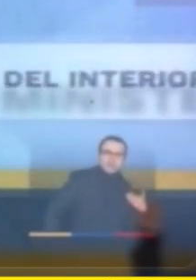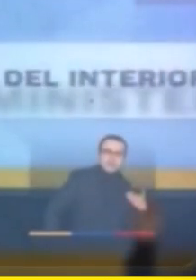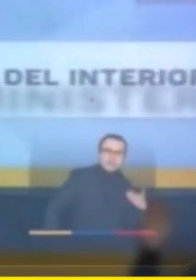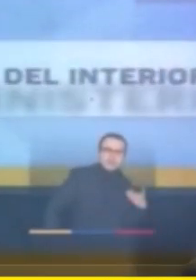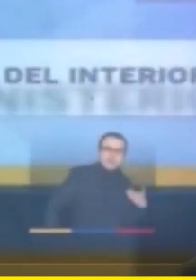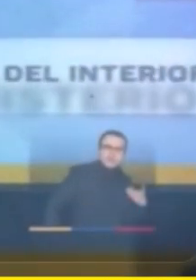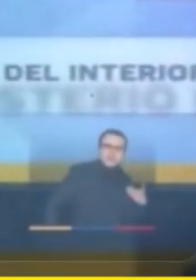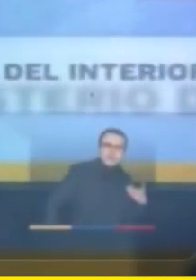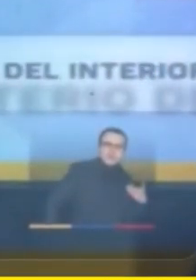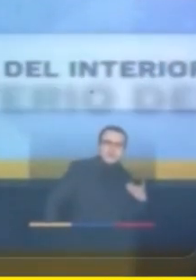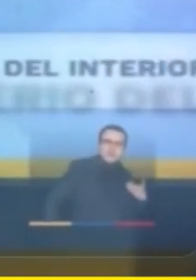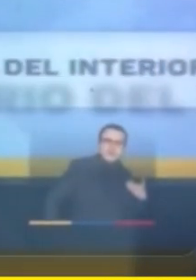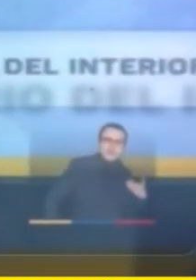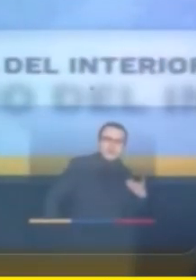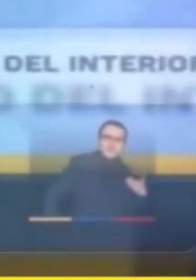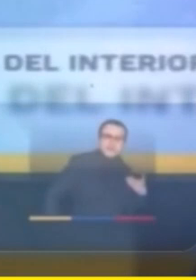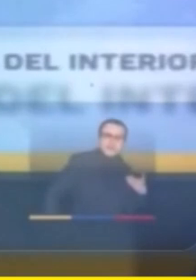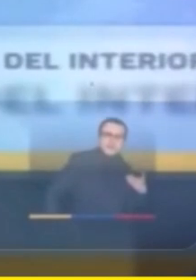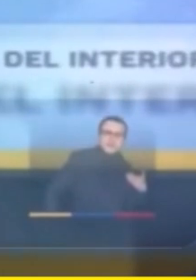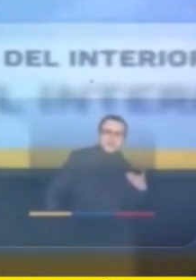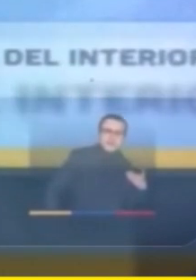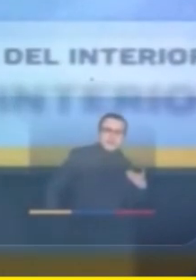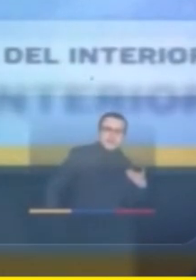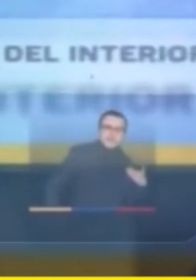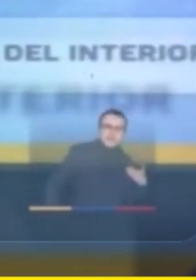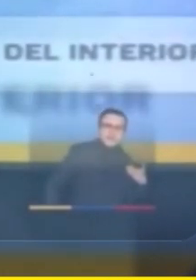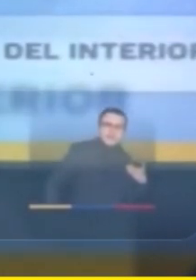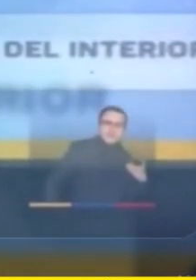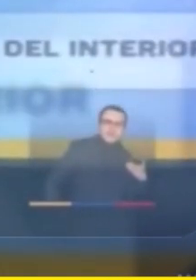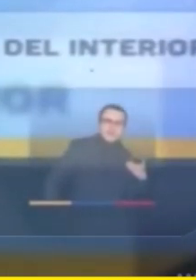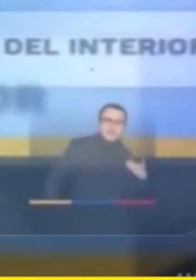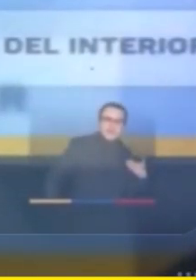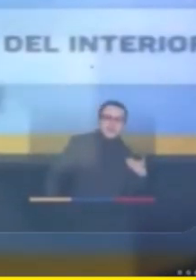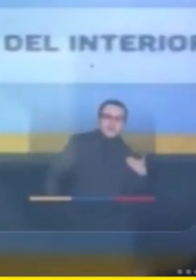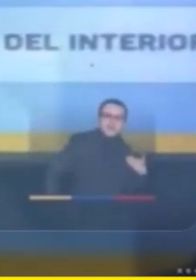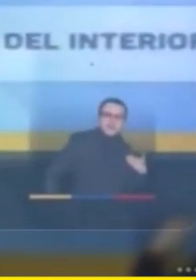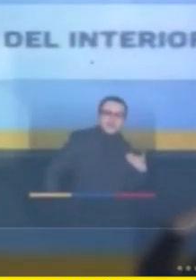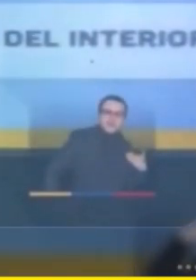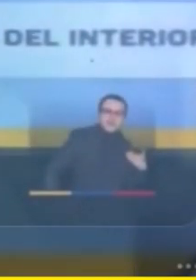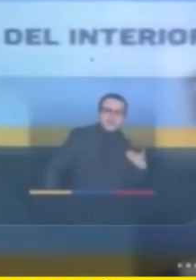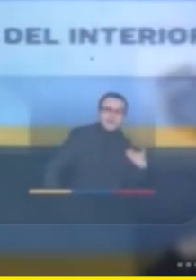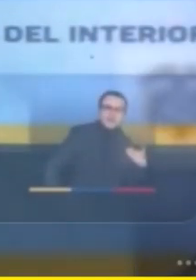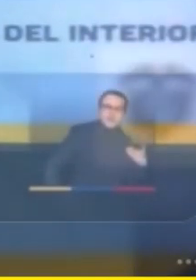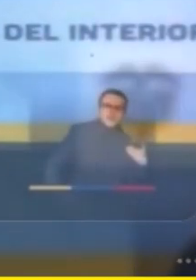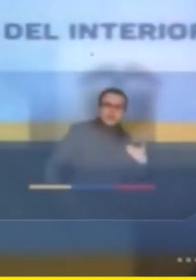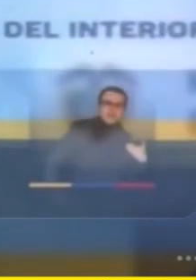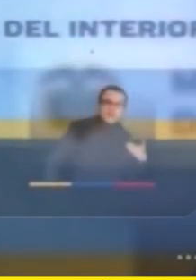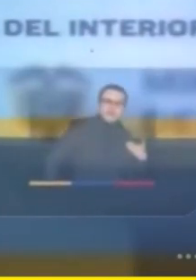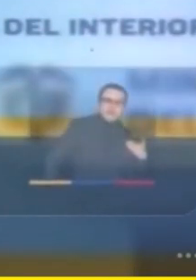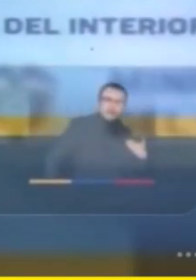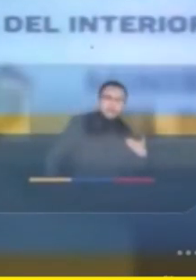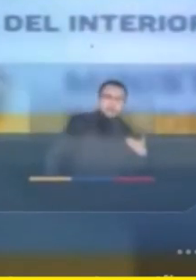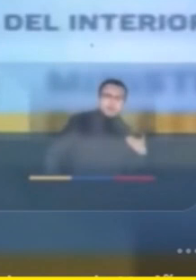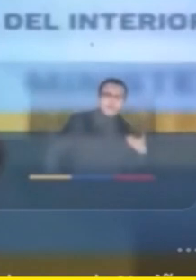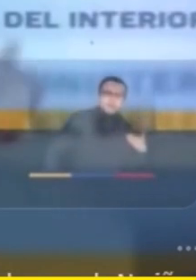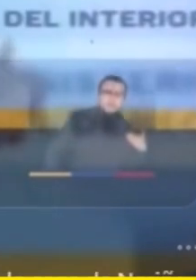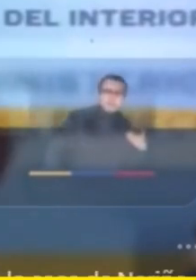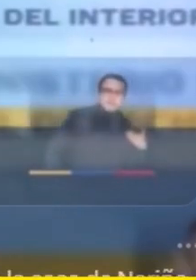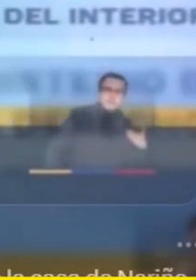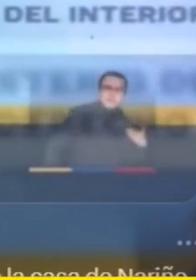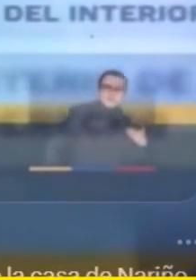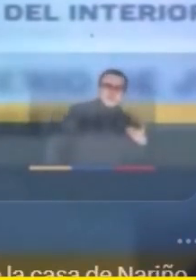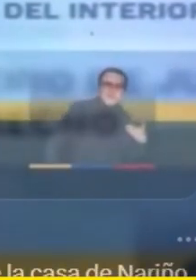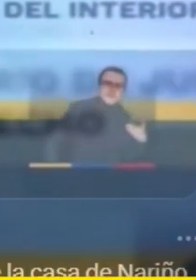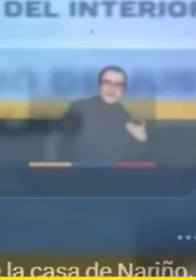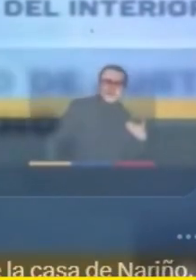de la República, de la Casa de Nariño. Gustavo Petro pasaron 4 horas, no llegó al evento, la gente se fue aburrida y luego Petro llegó a dar discurso a las cámaras